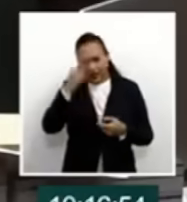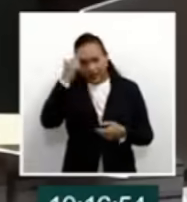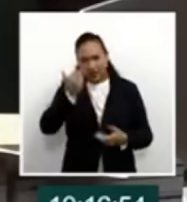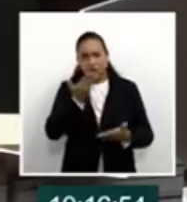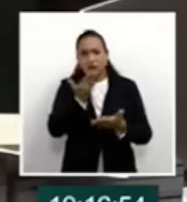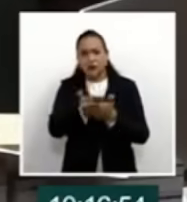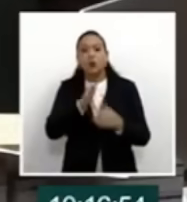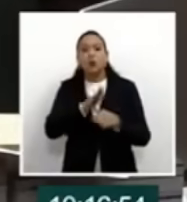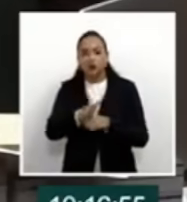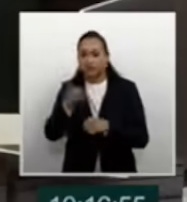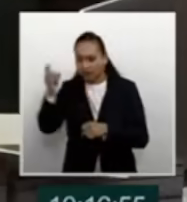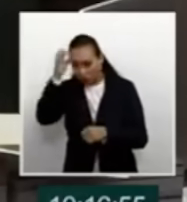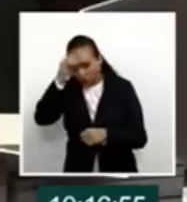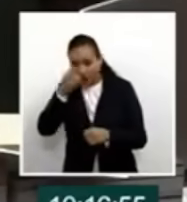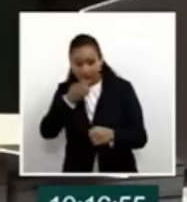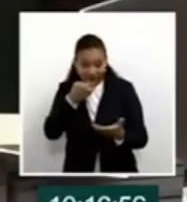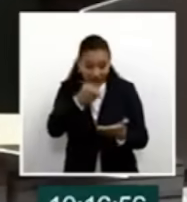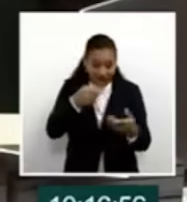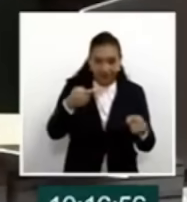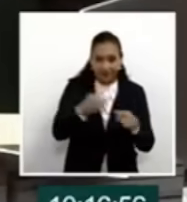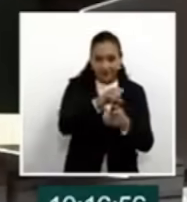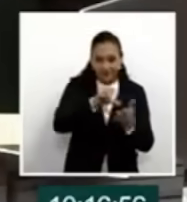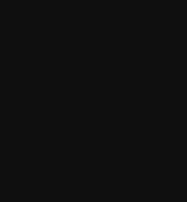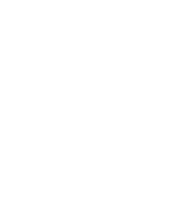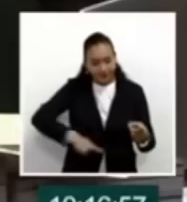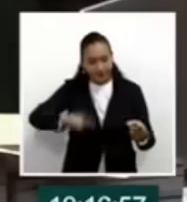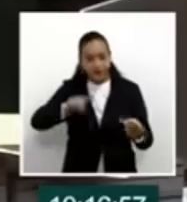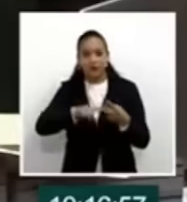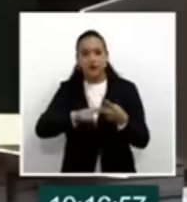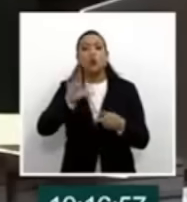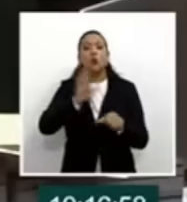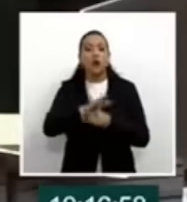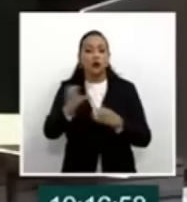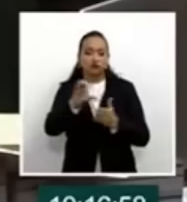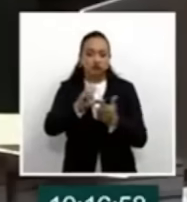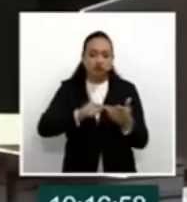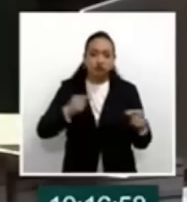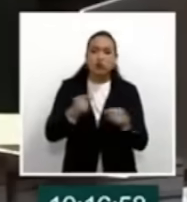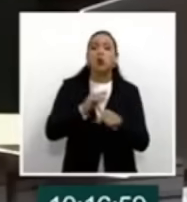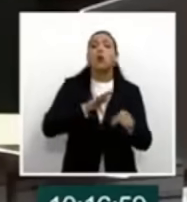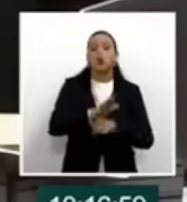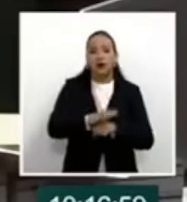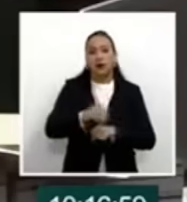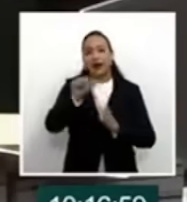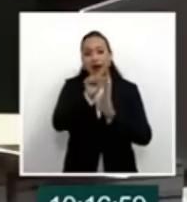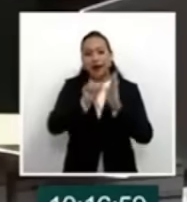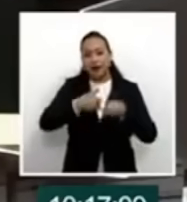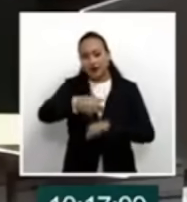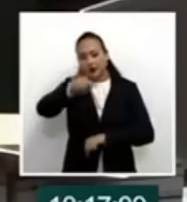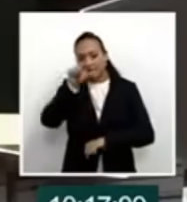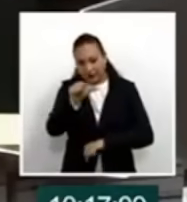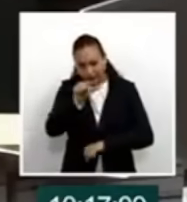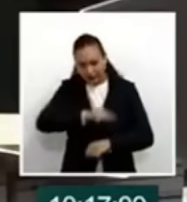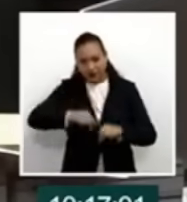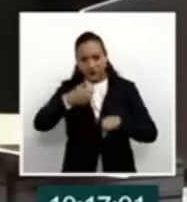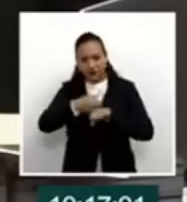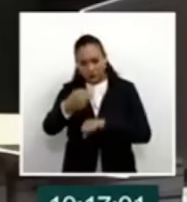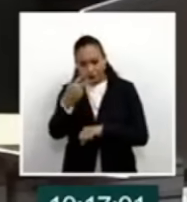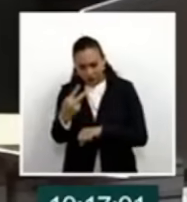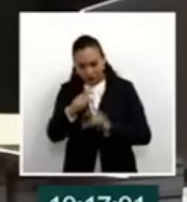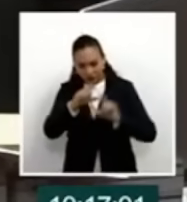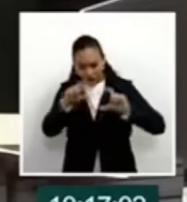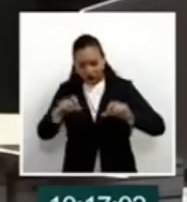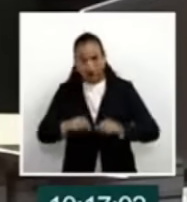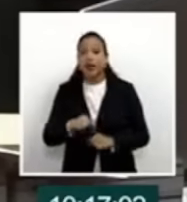la presente acción de inconstitucionalidad. Segundo, se sobresee en la acción de inconstitucionalidad respecto de los artículos 17, párrafo